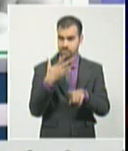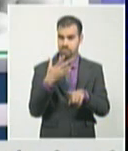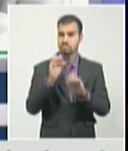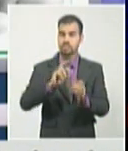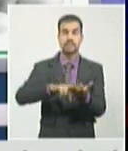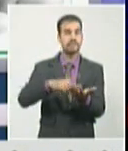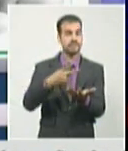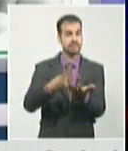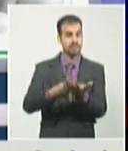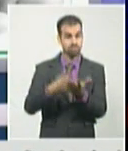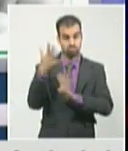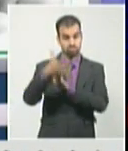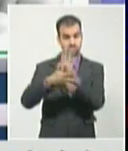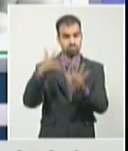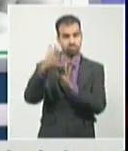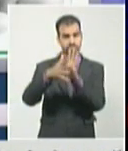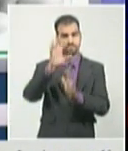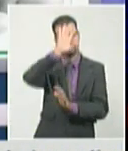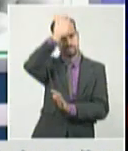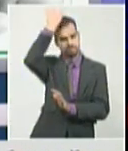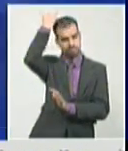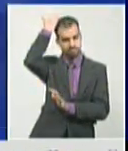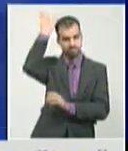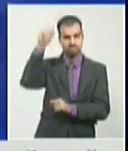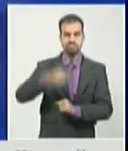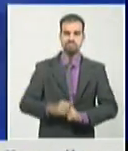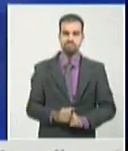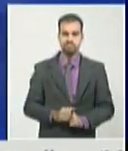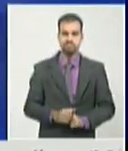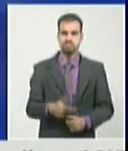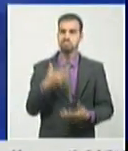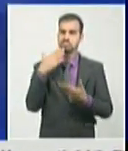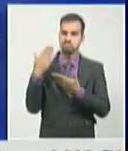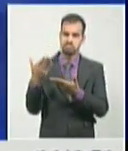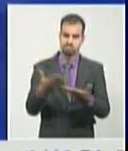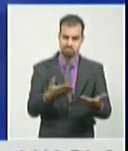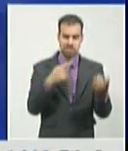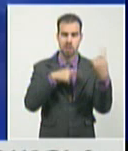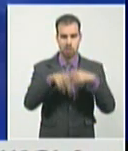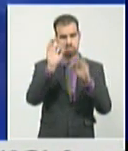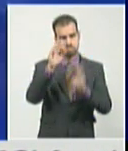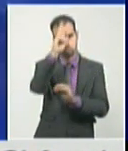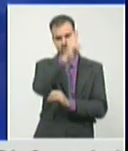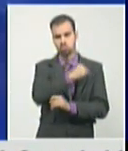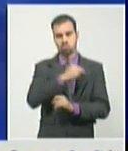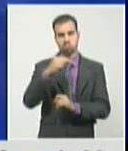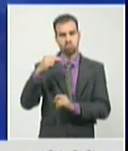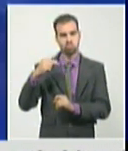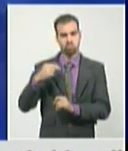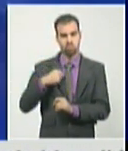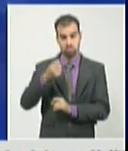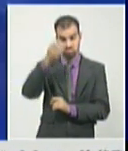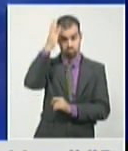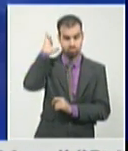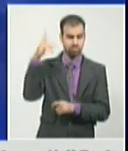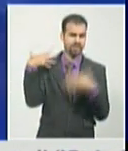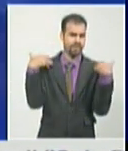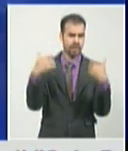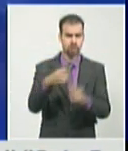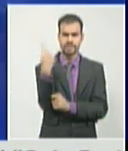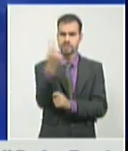lengua de señas y en el mieres y le doy la bienvenida como cada mañana ya al doctor francisco durán garcía director nacional de epidemiología